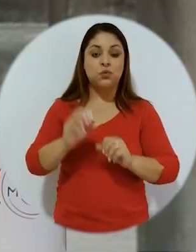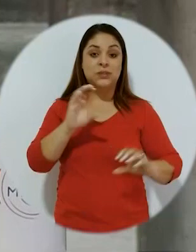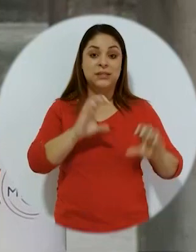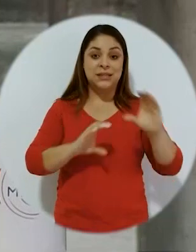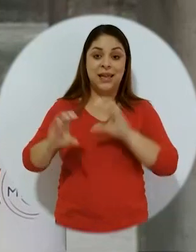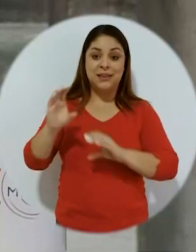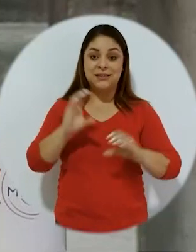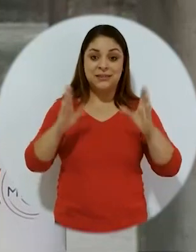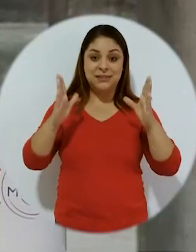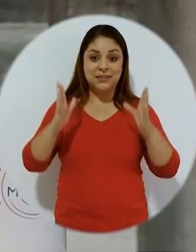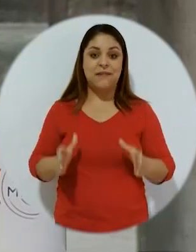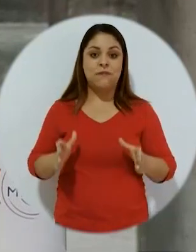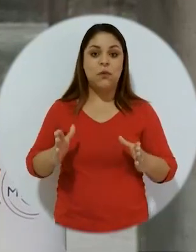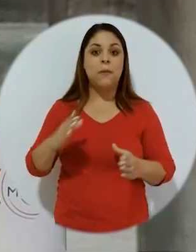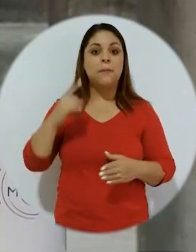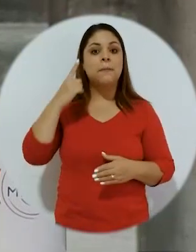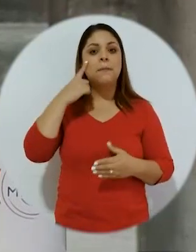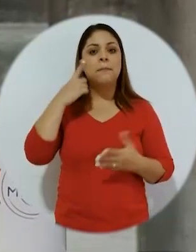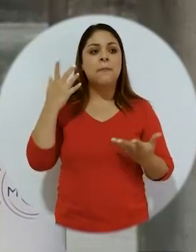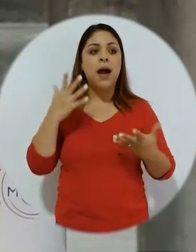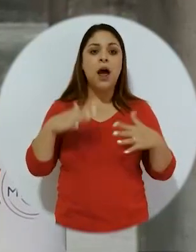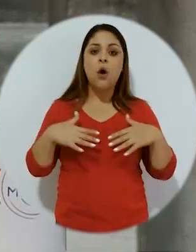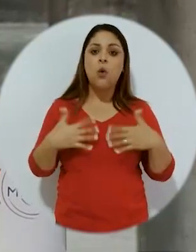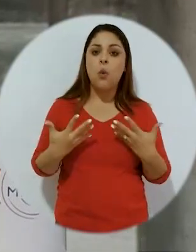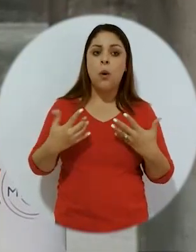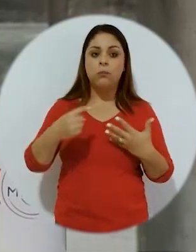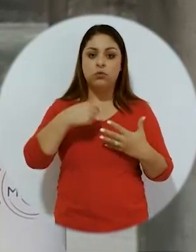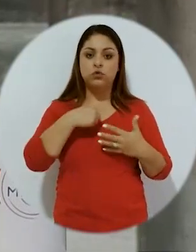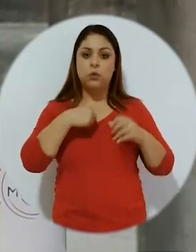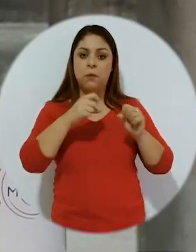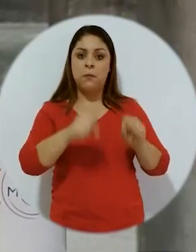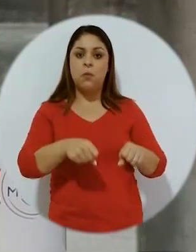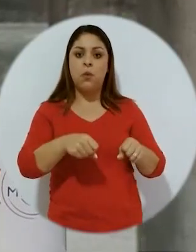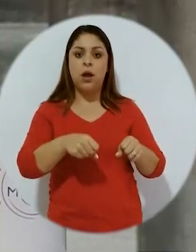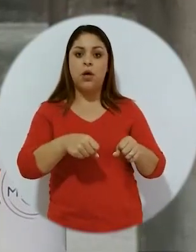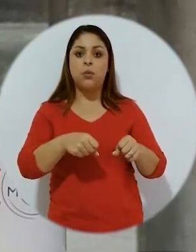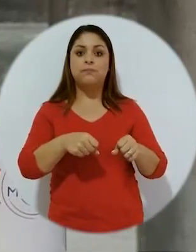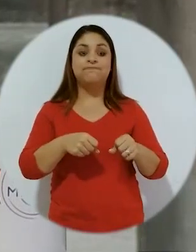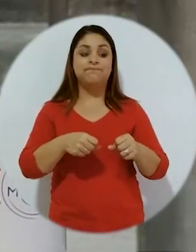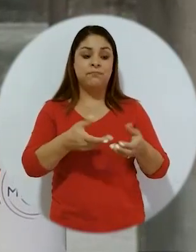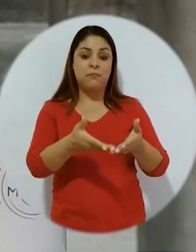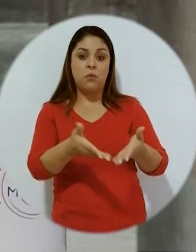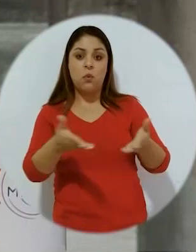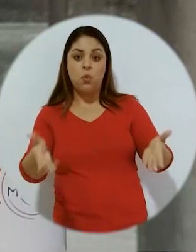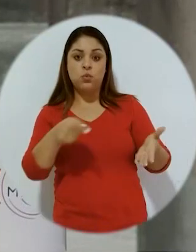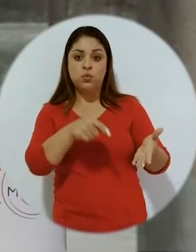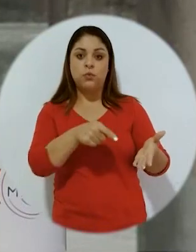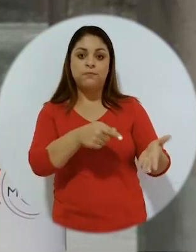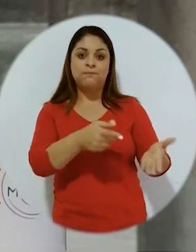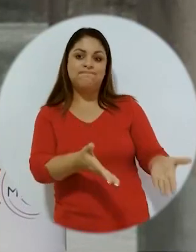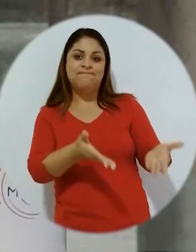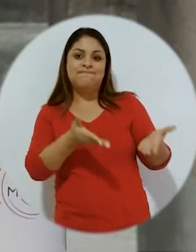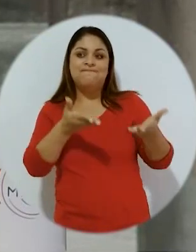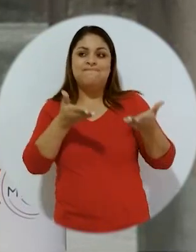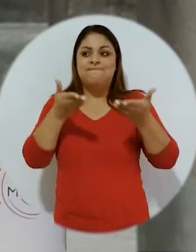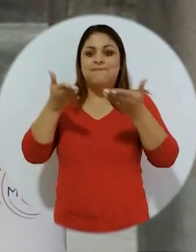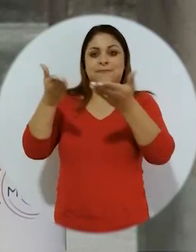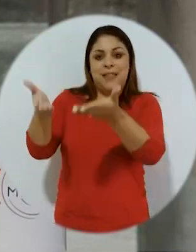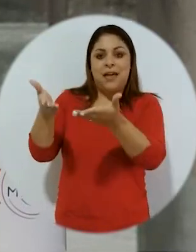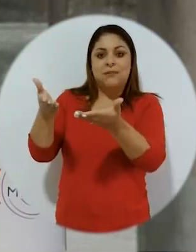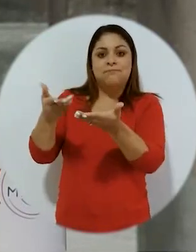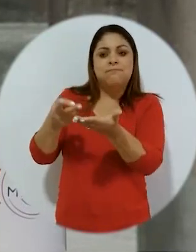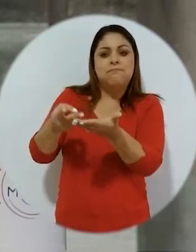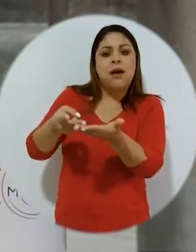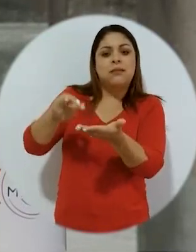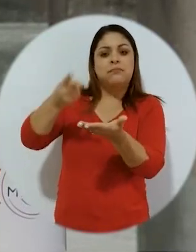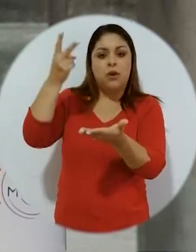de un científico para cómo yo escalo ese producto en algo que sí realmente pueda generar valor a la